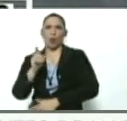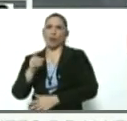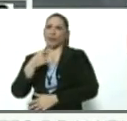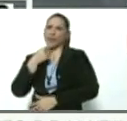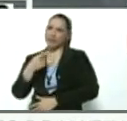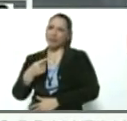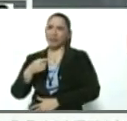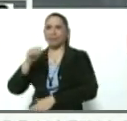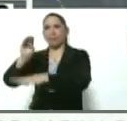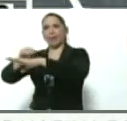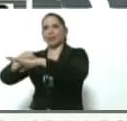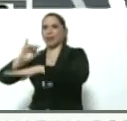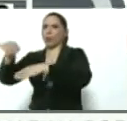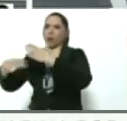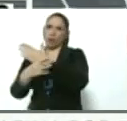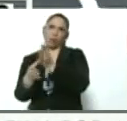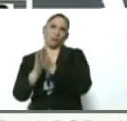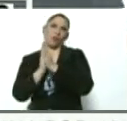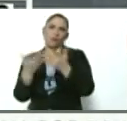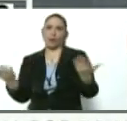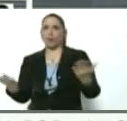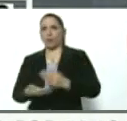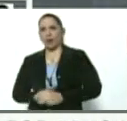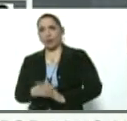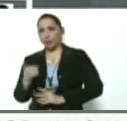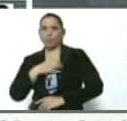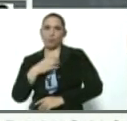de pedirse a Guaidó, porque ni un barquito de papel le va a poder mandar.